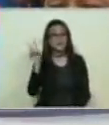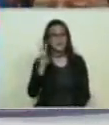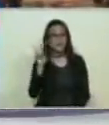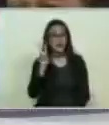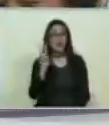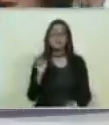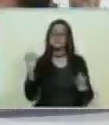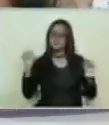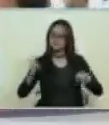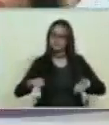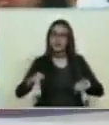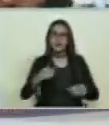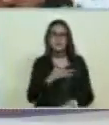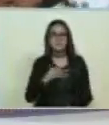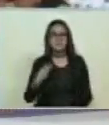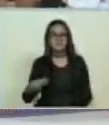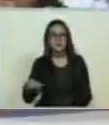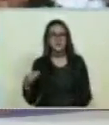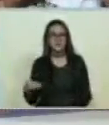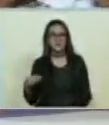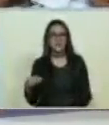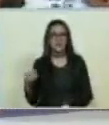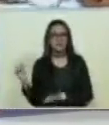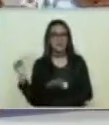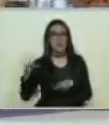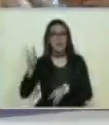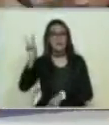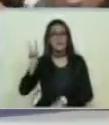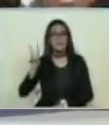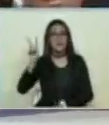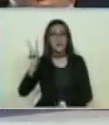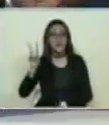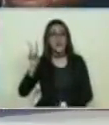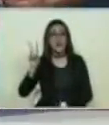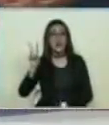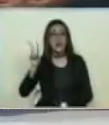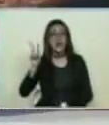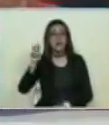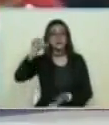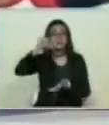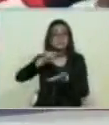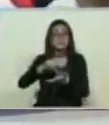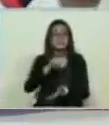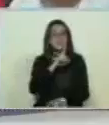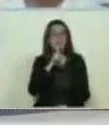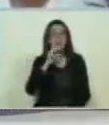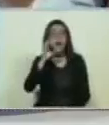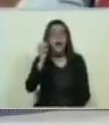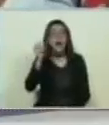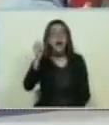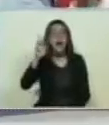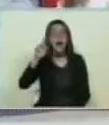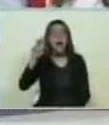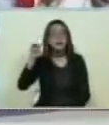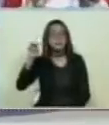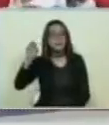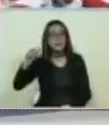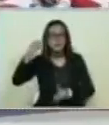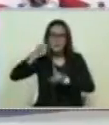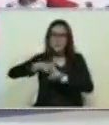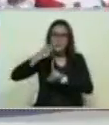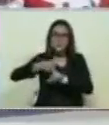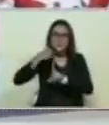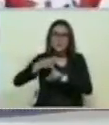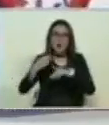Aquí estamos, presidente, en La Vega, en este sector del Carmen, en la batalla, en la base